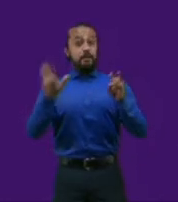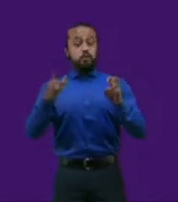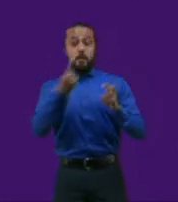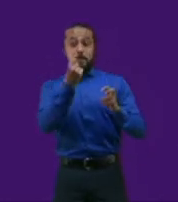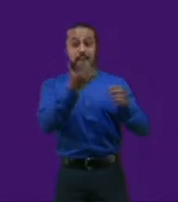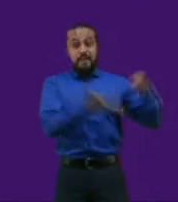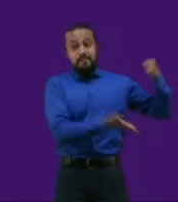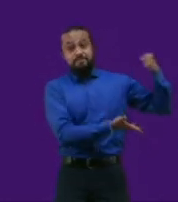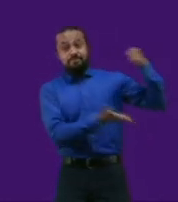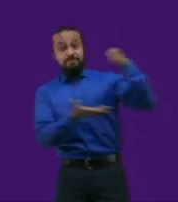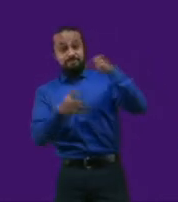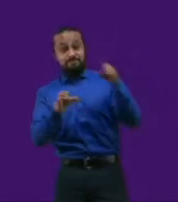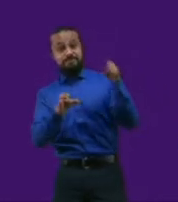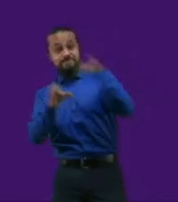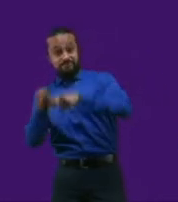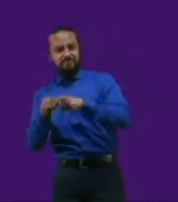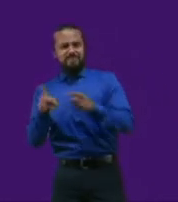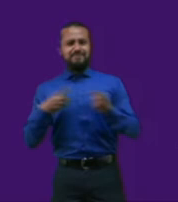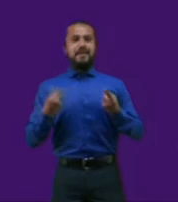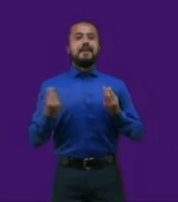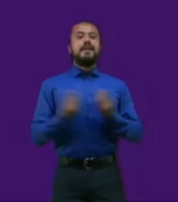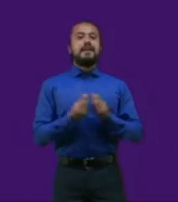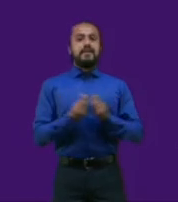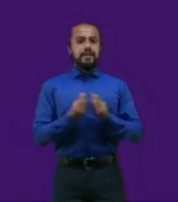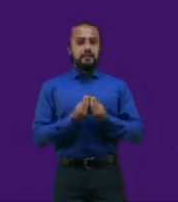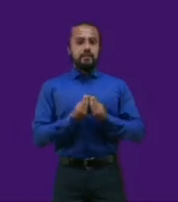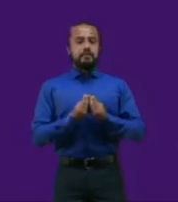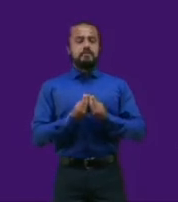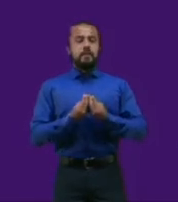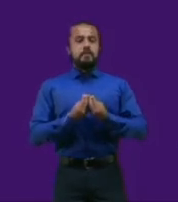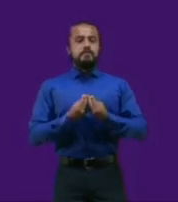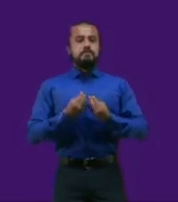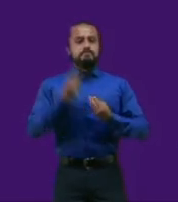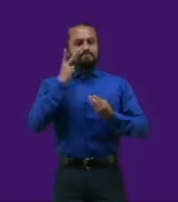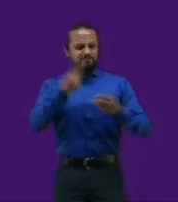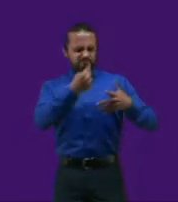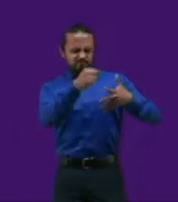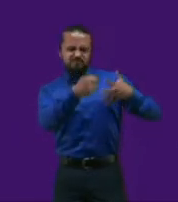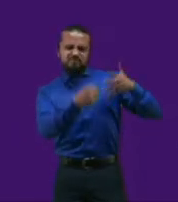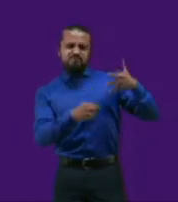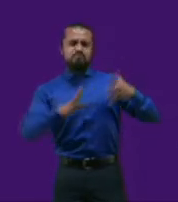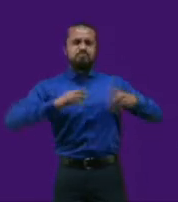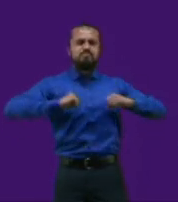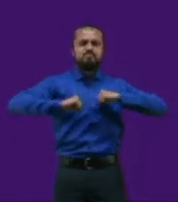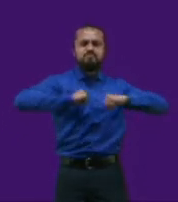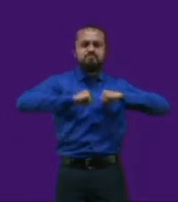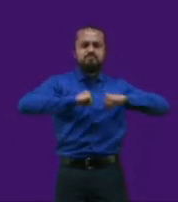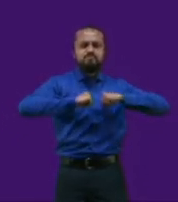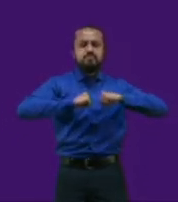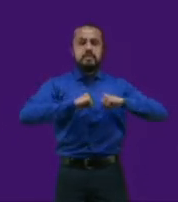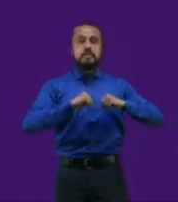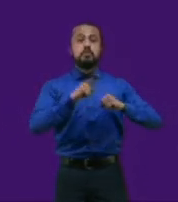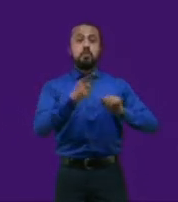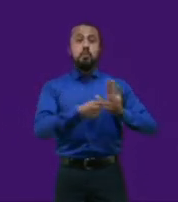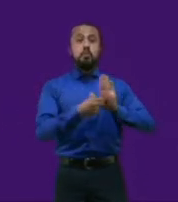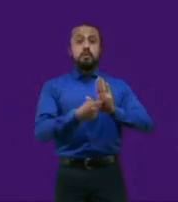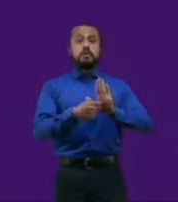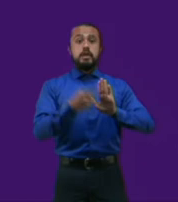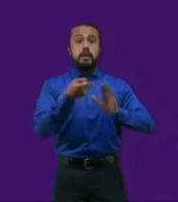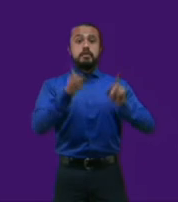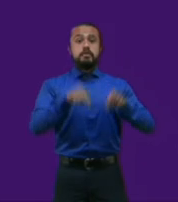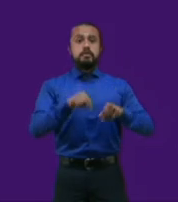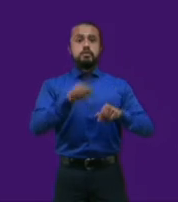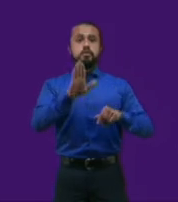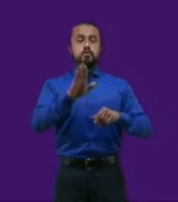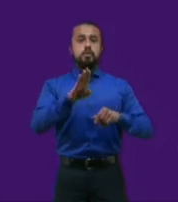cómo estás gestionando tu equipo también, cómo estás, digamos, como gestionando la operación y esto, está como in the business, que es